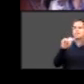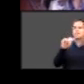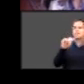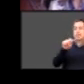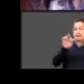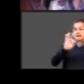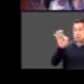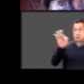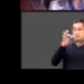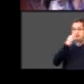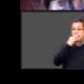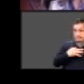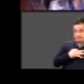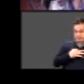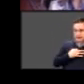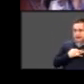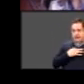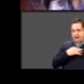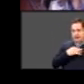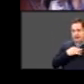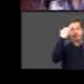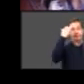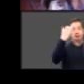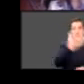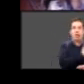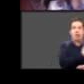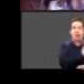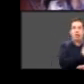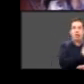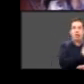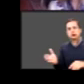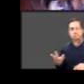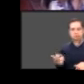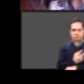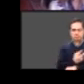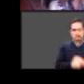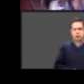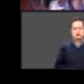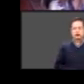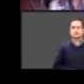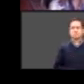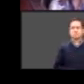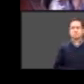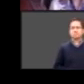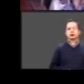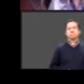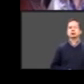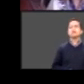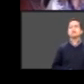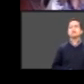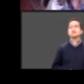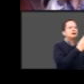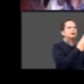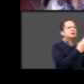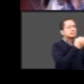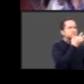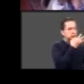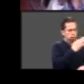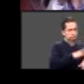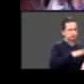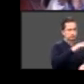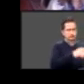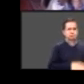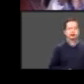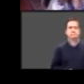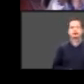no quisiera comerme el tiempo de Antonio tres minutos tres minutos más querida